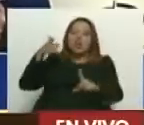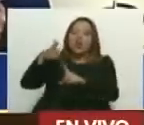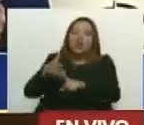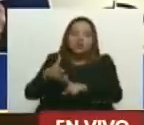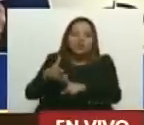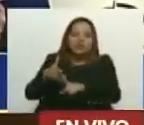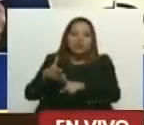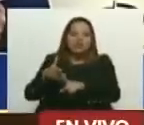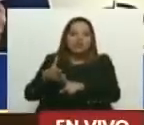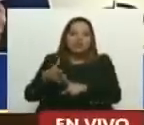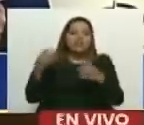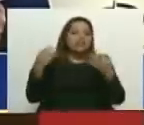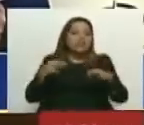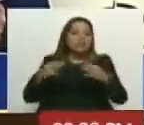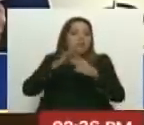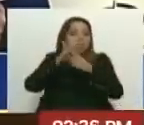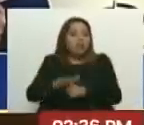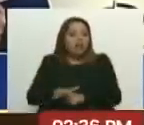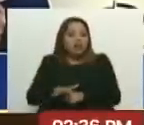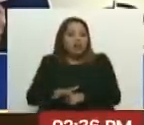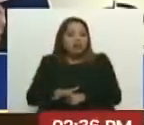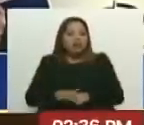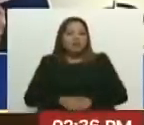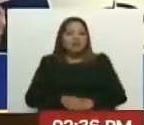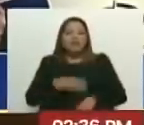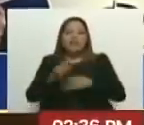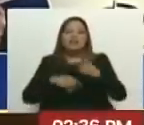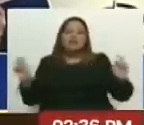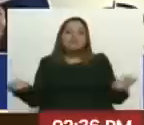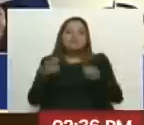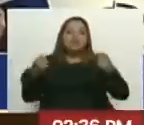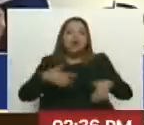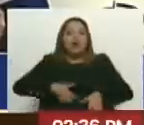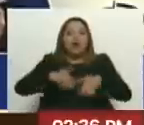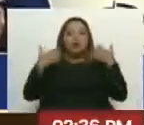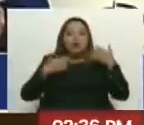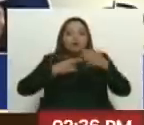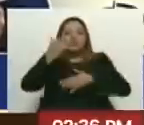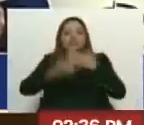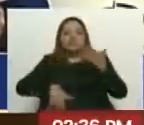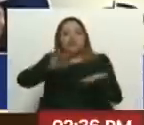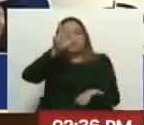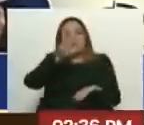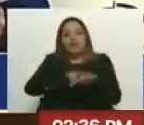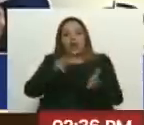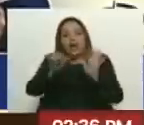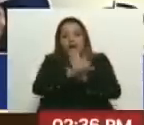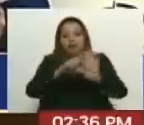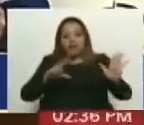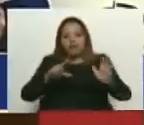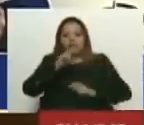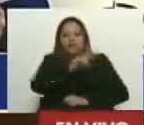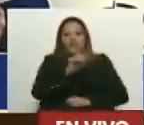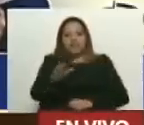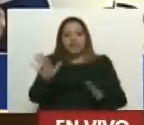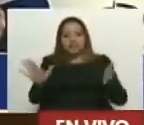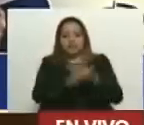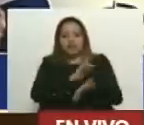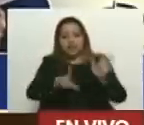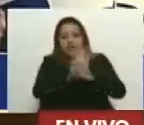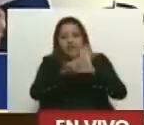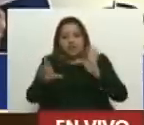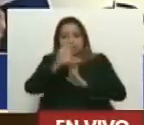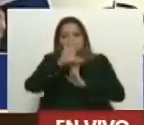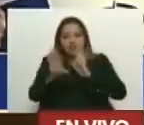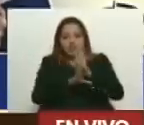Comunes, por el delito de promoción o incitación al odio previsto y sancionado en el artículo 20 de la Ley Constitucional contra el Odio por